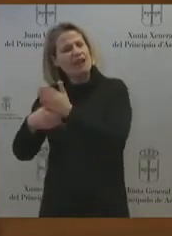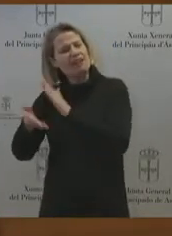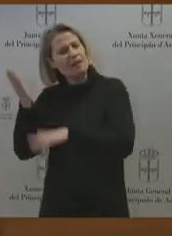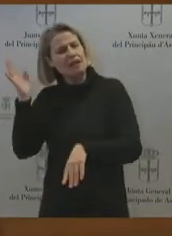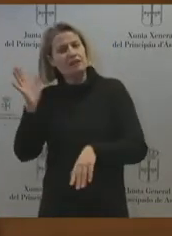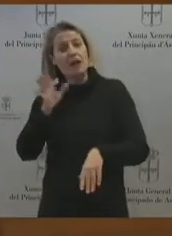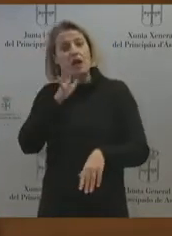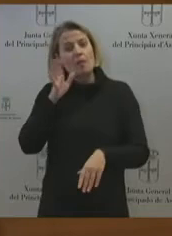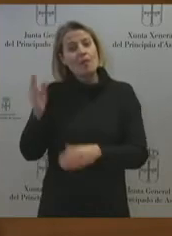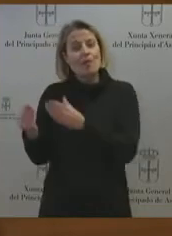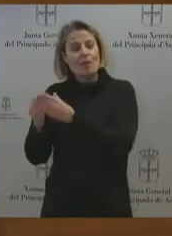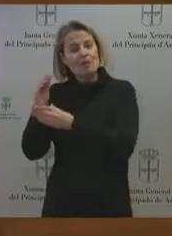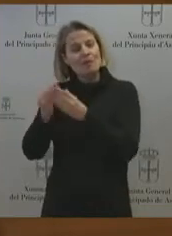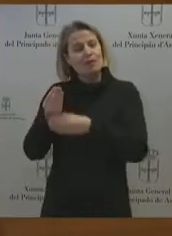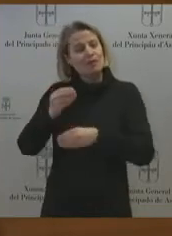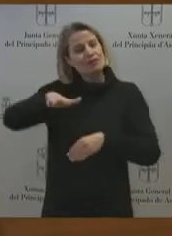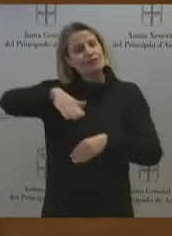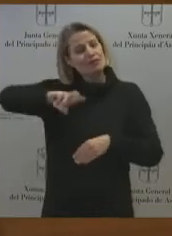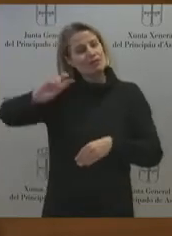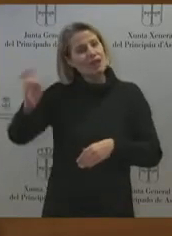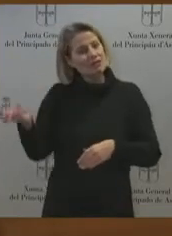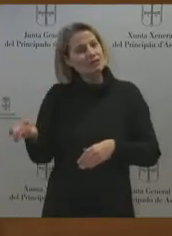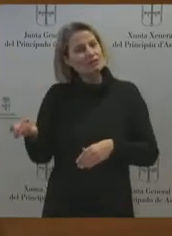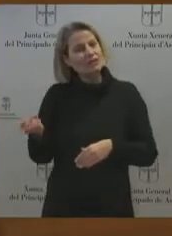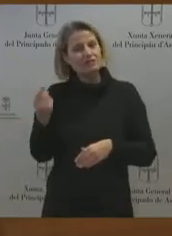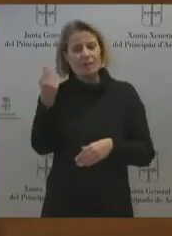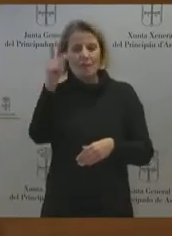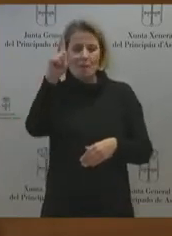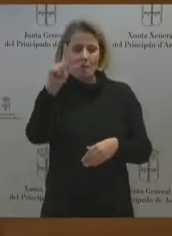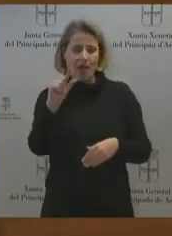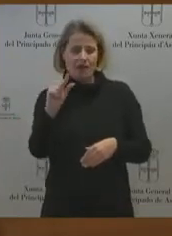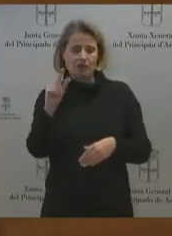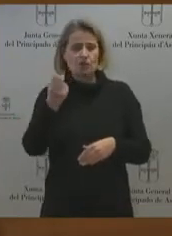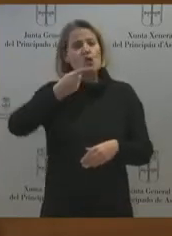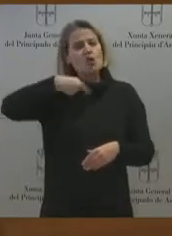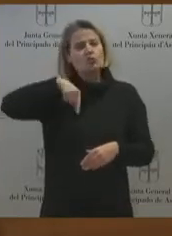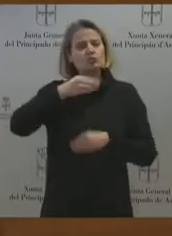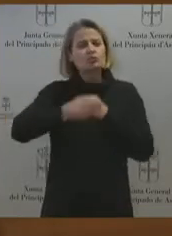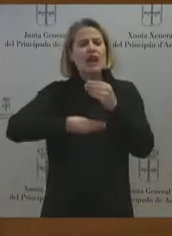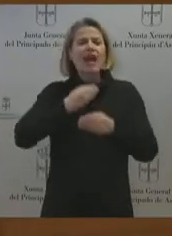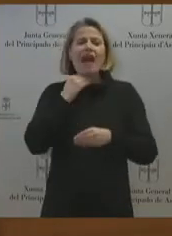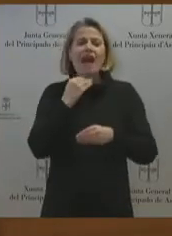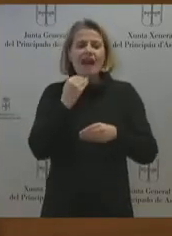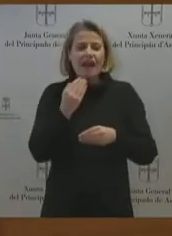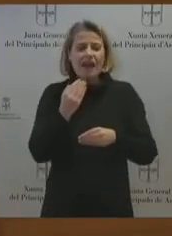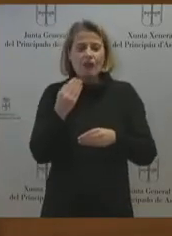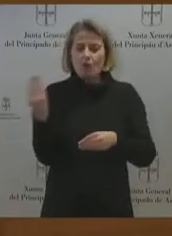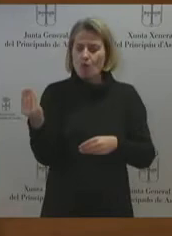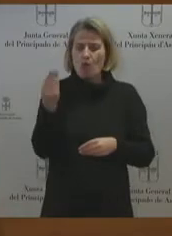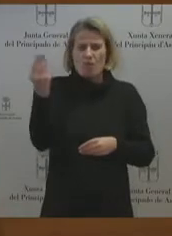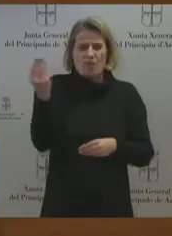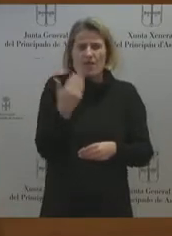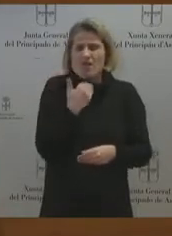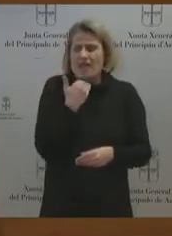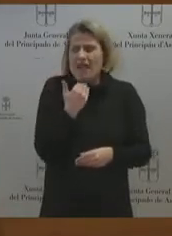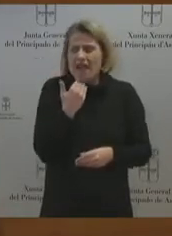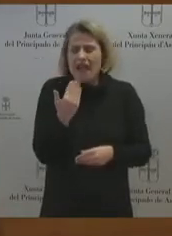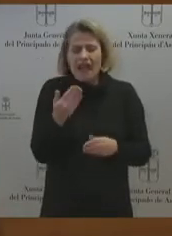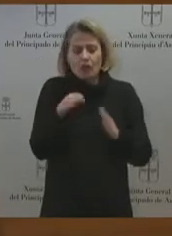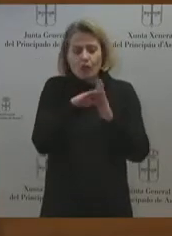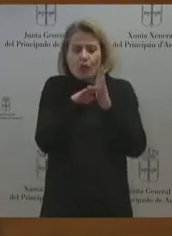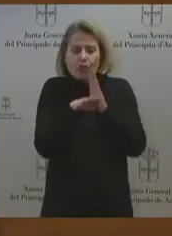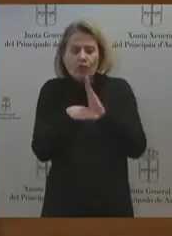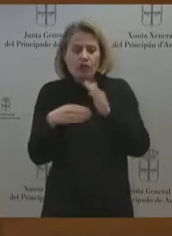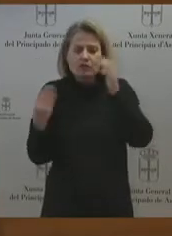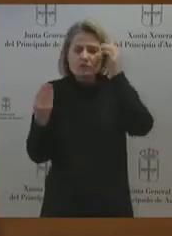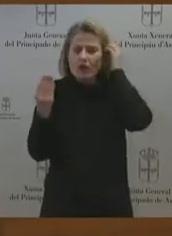¿Hemos hecho algo al respecto de esta cuestión? ¿Hemos mejorado las condiciones? pero no las condiciones solamente de aquí, sino las condiciones de allí.